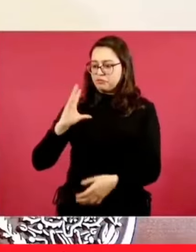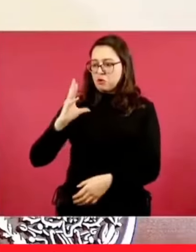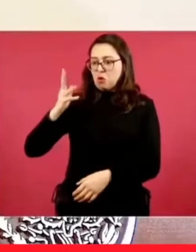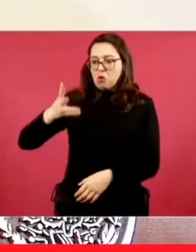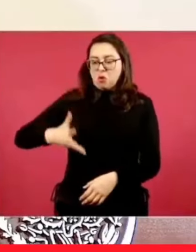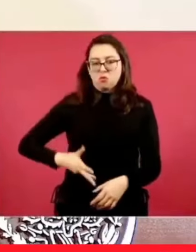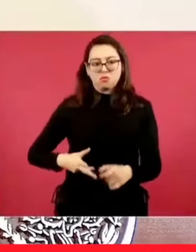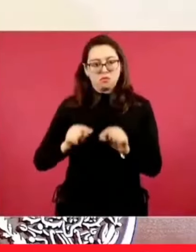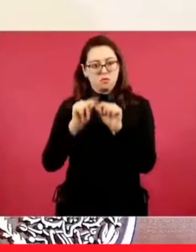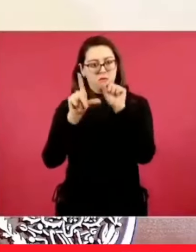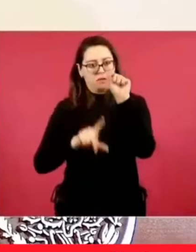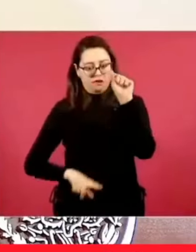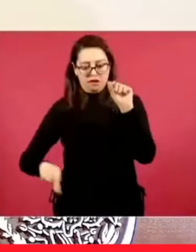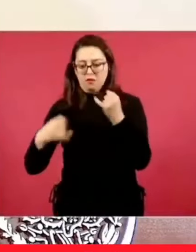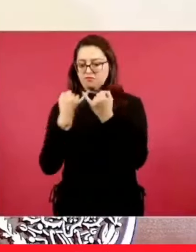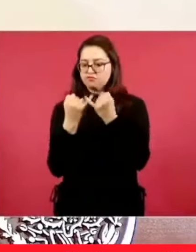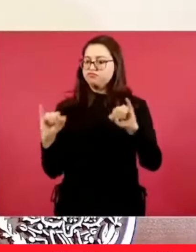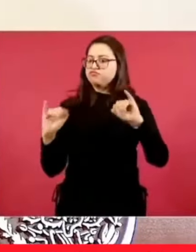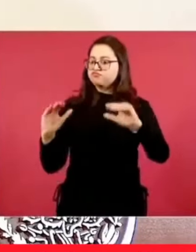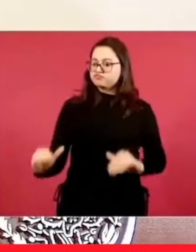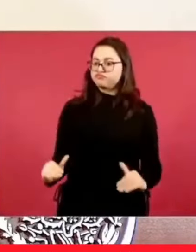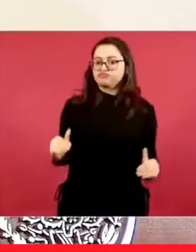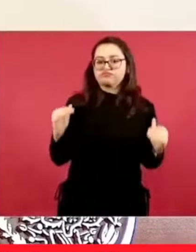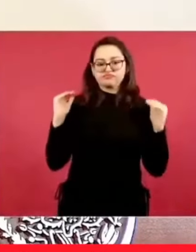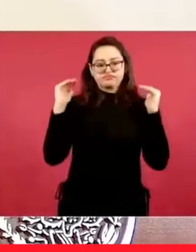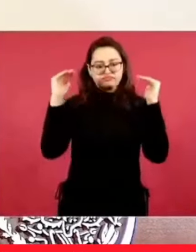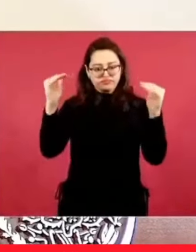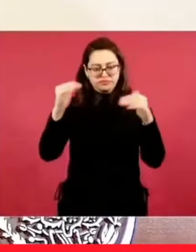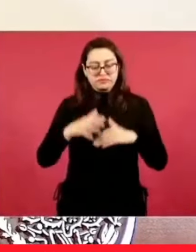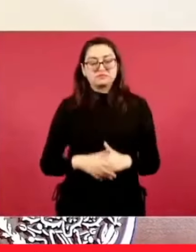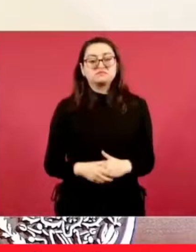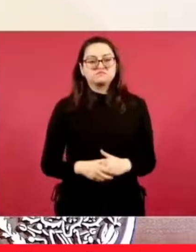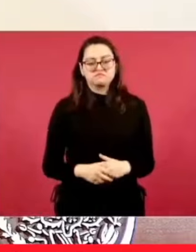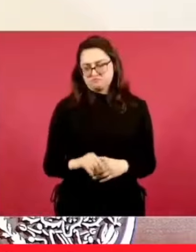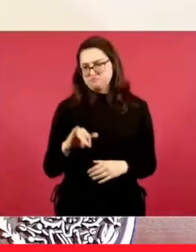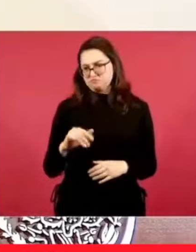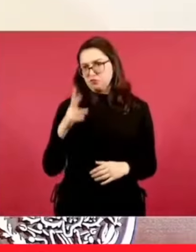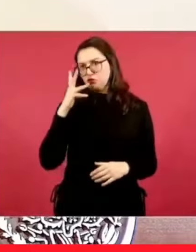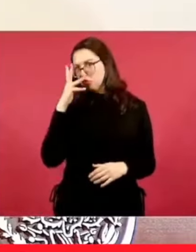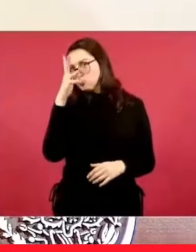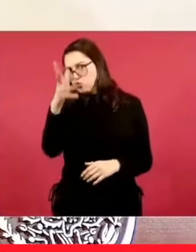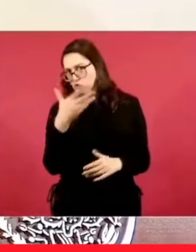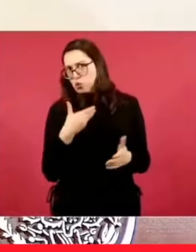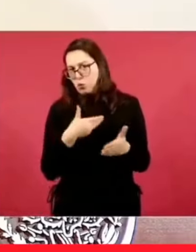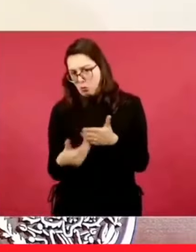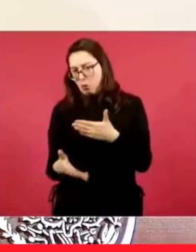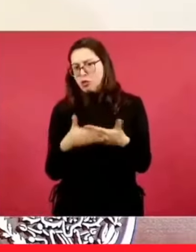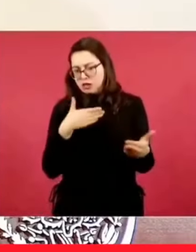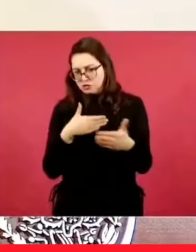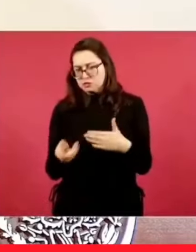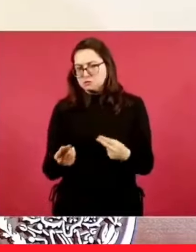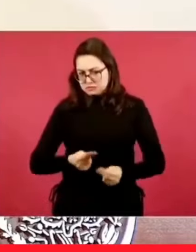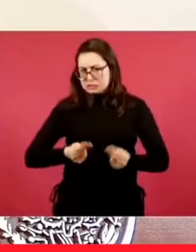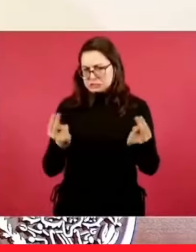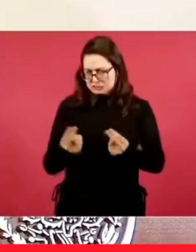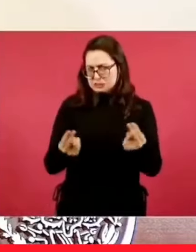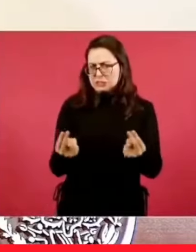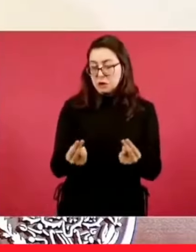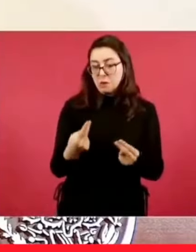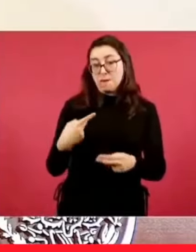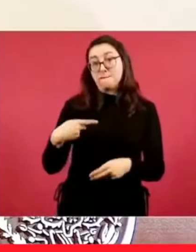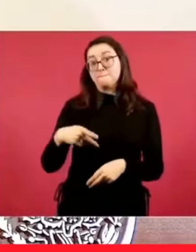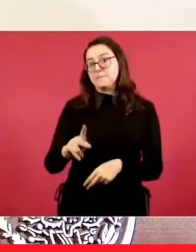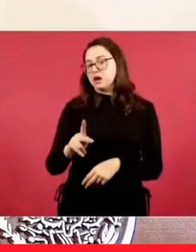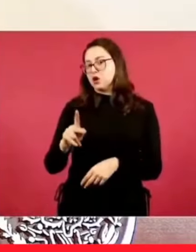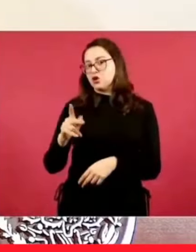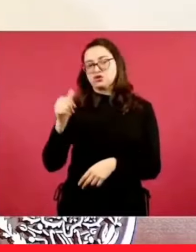pero siempre recuperando los referentes que nos dan nuestros antepasados. Y en el caso del proyecto